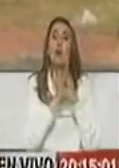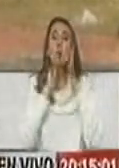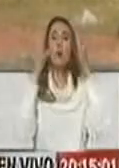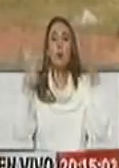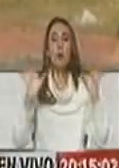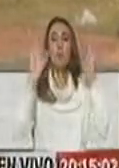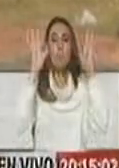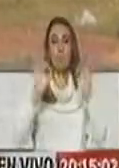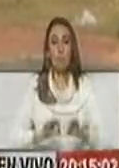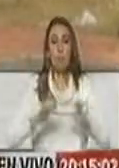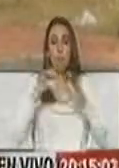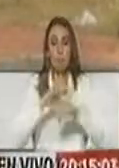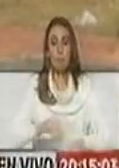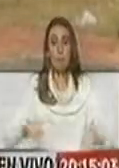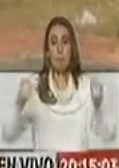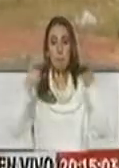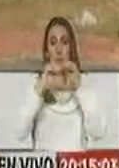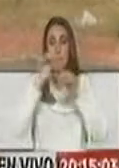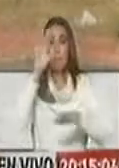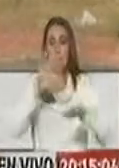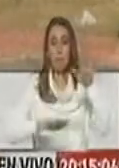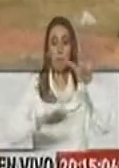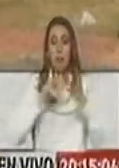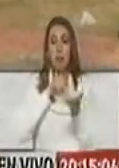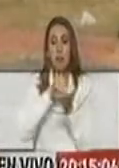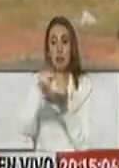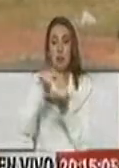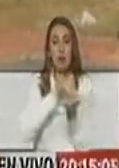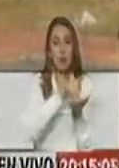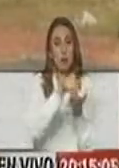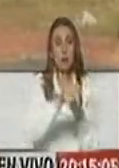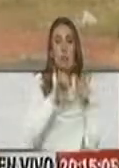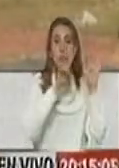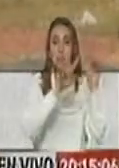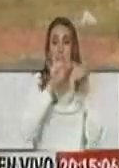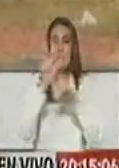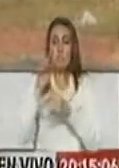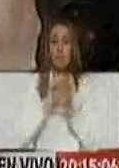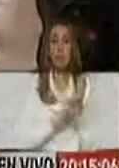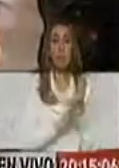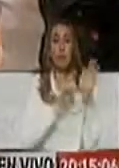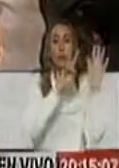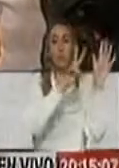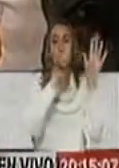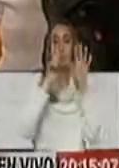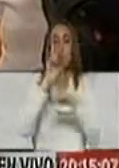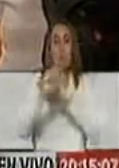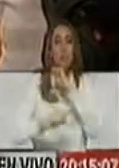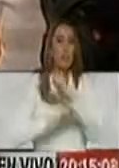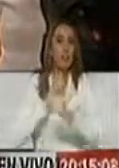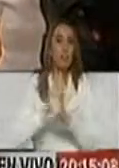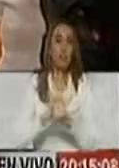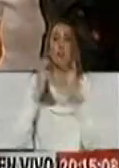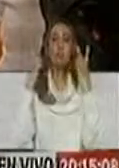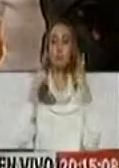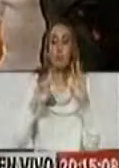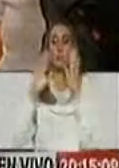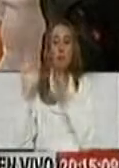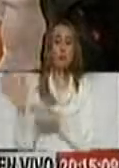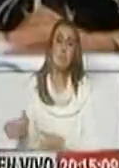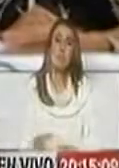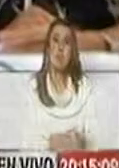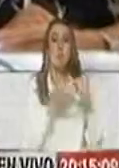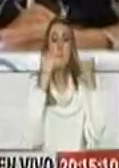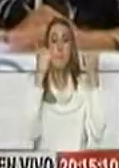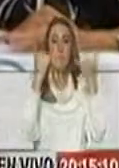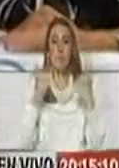edad límite para el plazo de pago de 75 a 77 años. Se aclaró además que en mayo no se han endurecido las